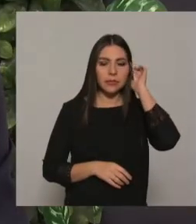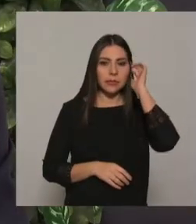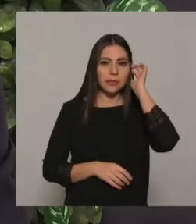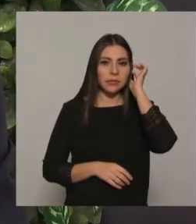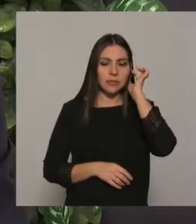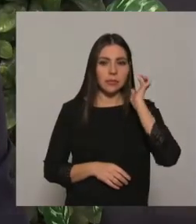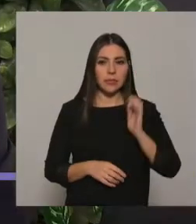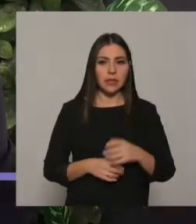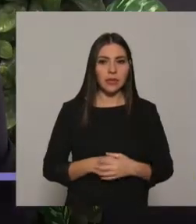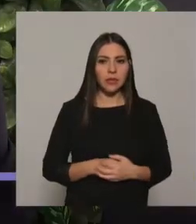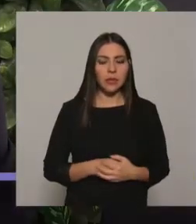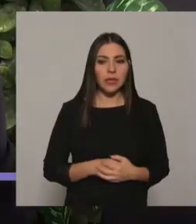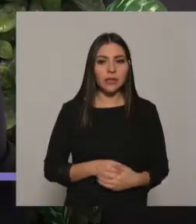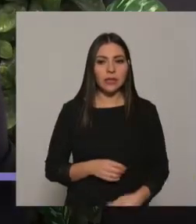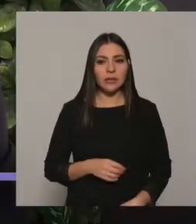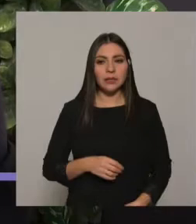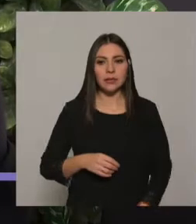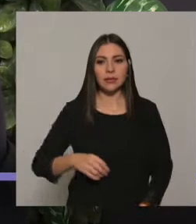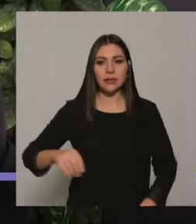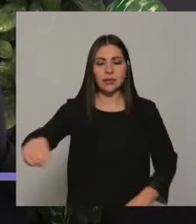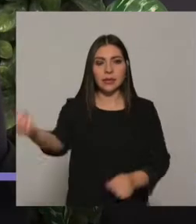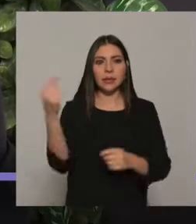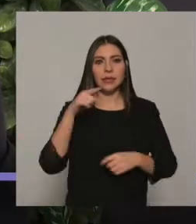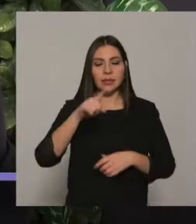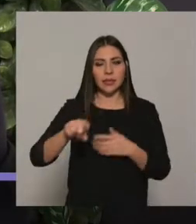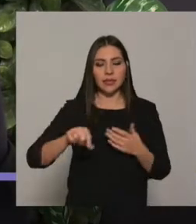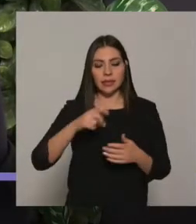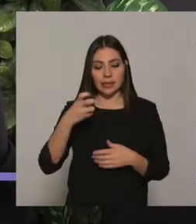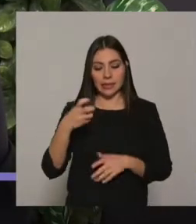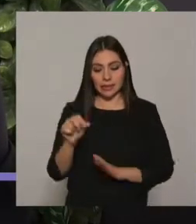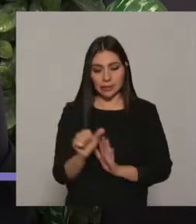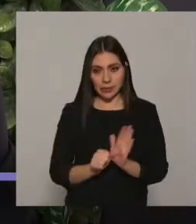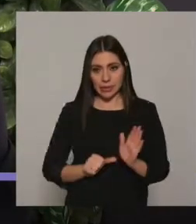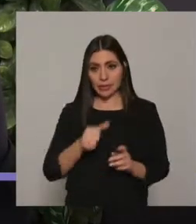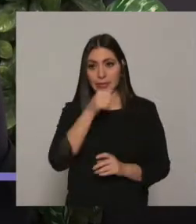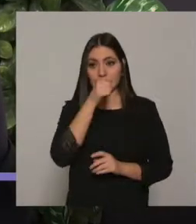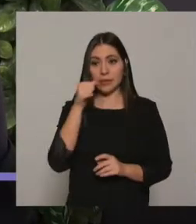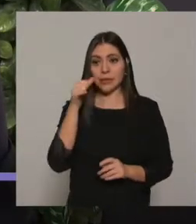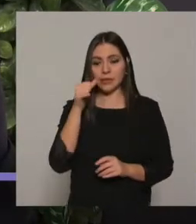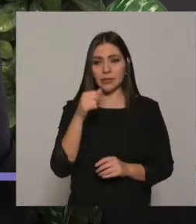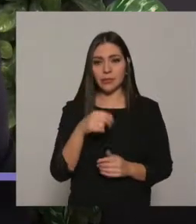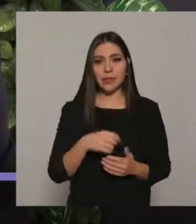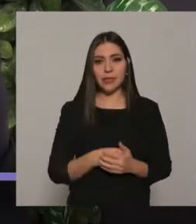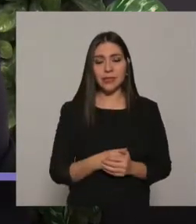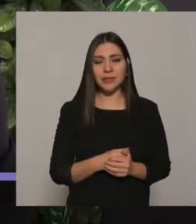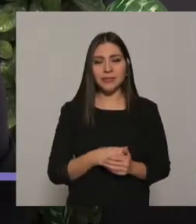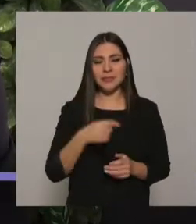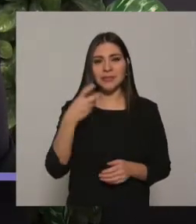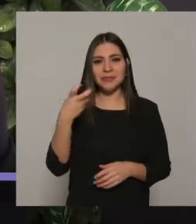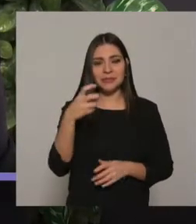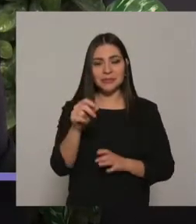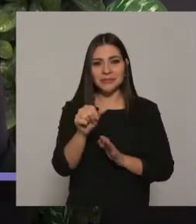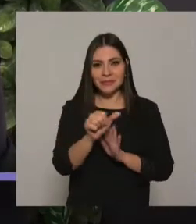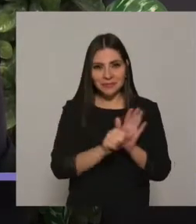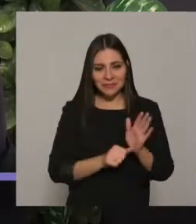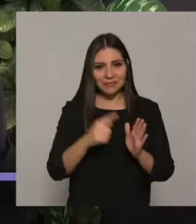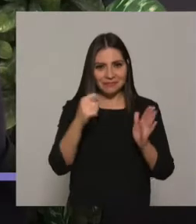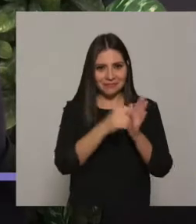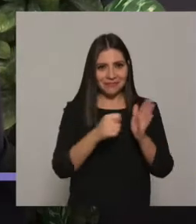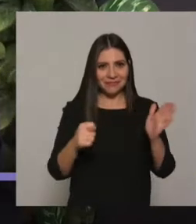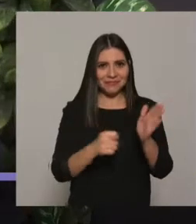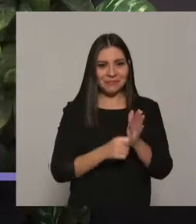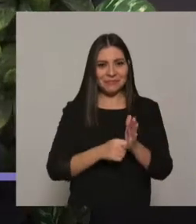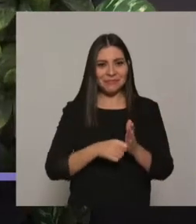demasiadas facilidades con algunos programas. Por ejemplo, el mes del testamento se reduce un 20% de su costo